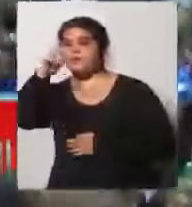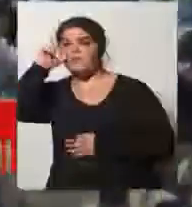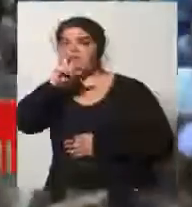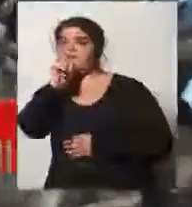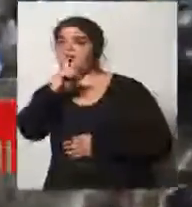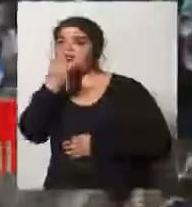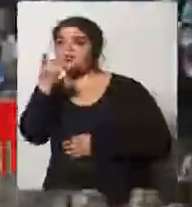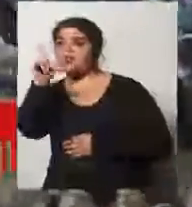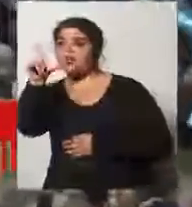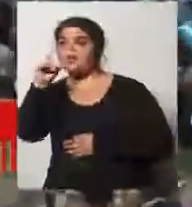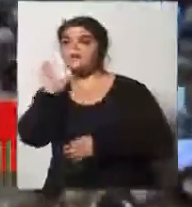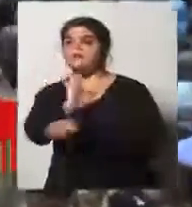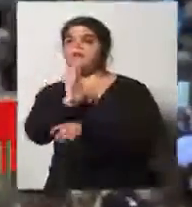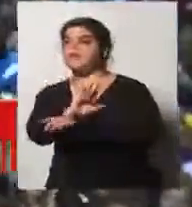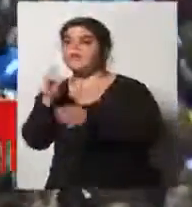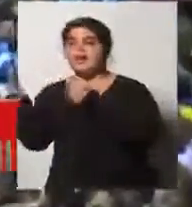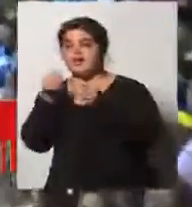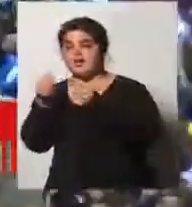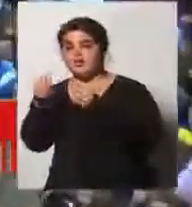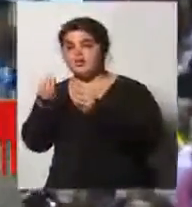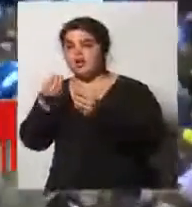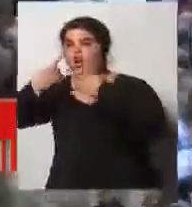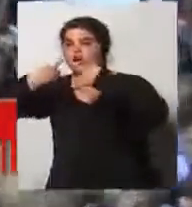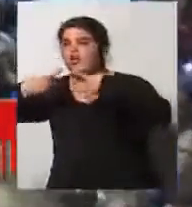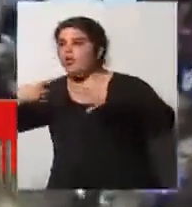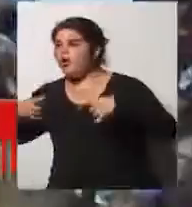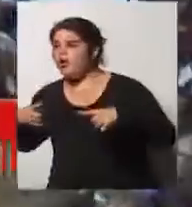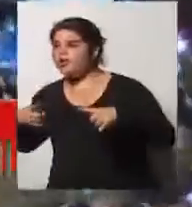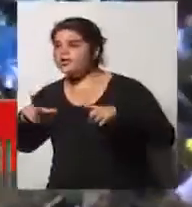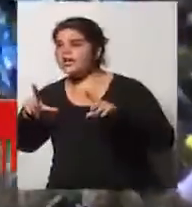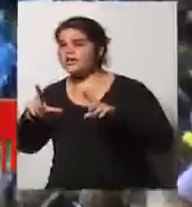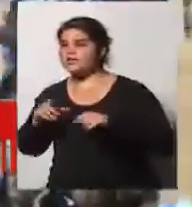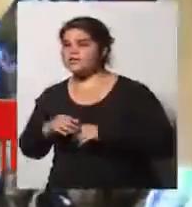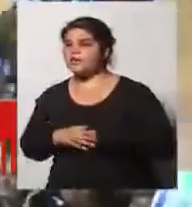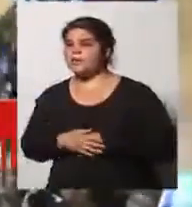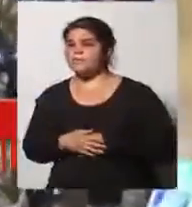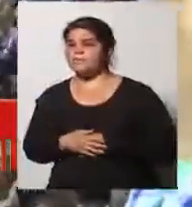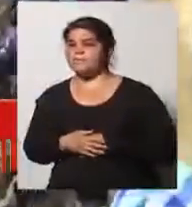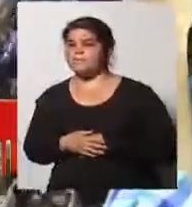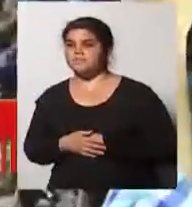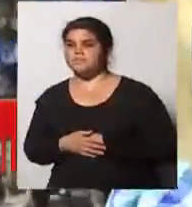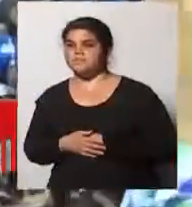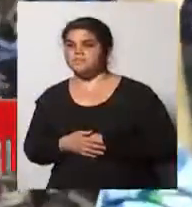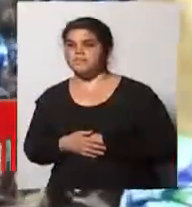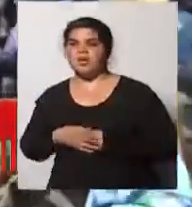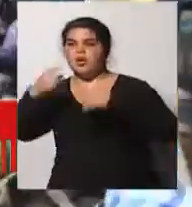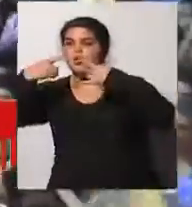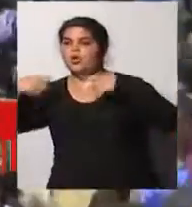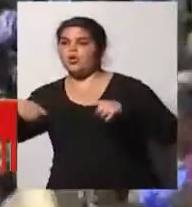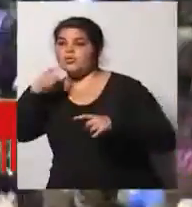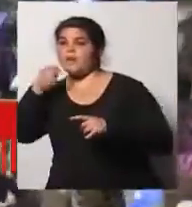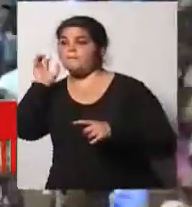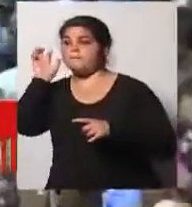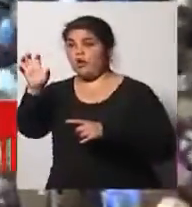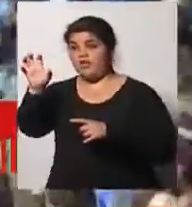docente posible, no se agotan todos los instrumentos o digamos, los recursos que hay en el orden provincial. Bien.